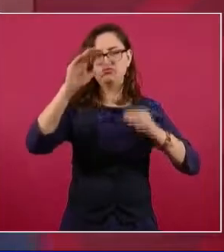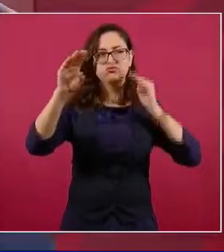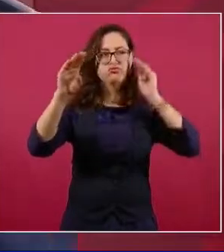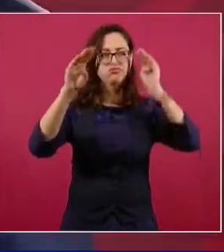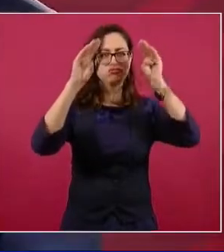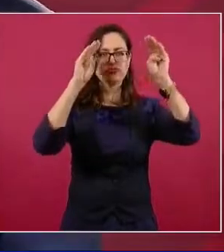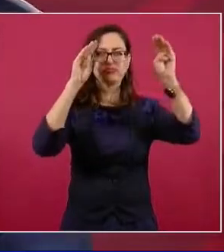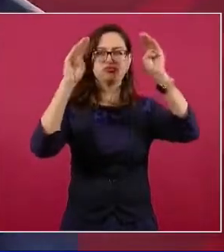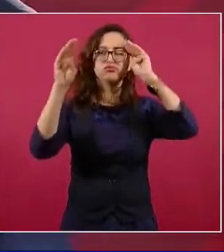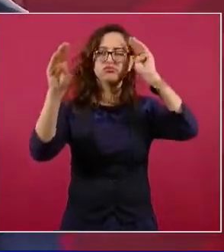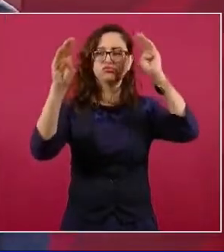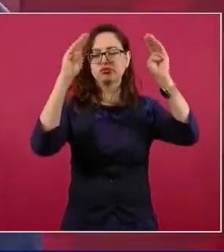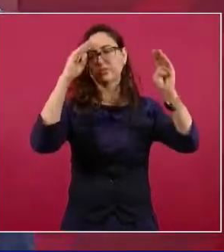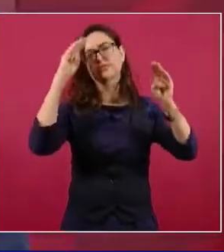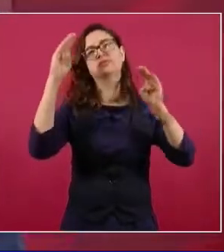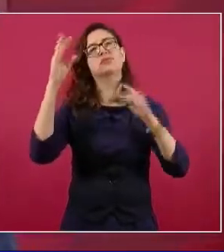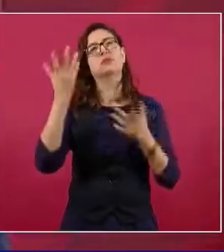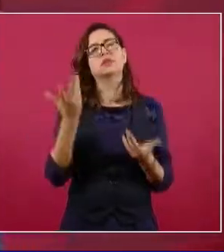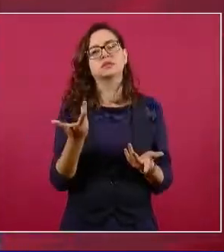de que